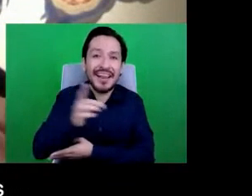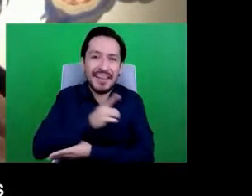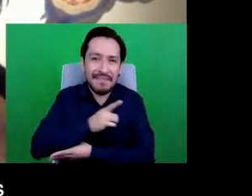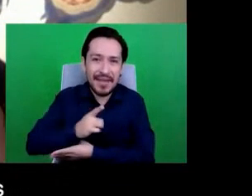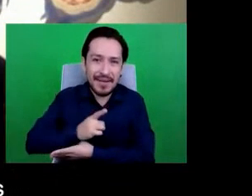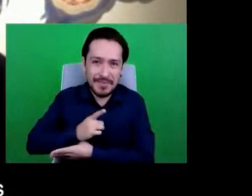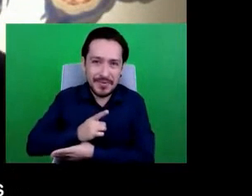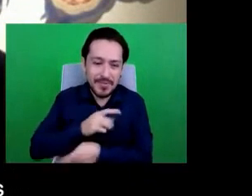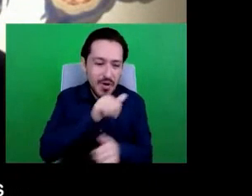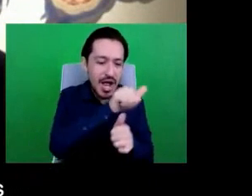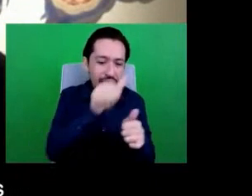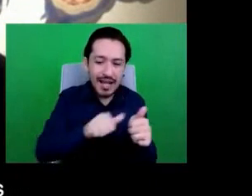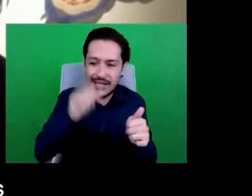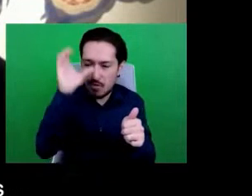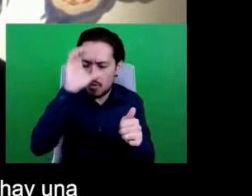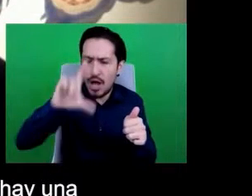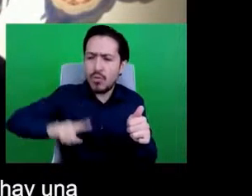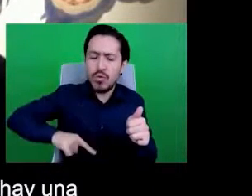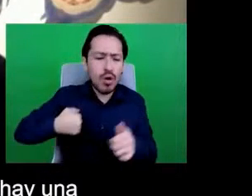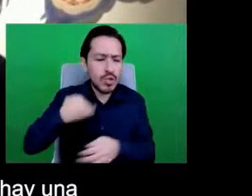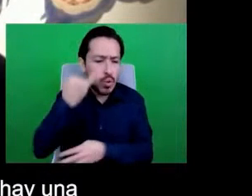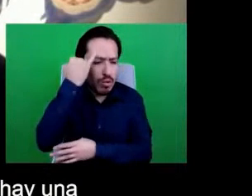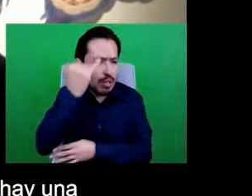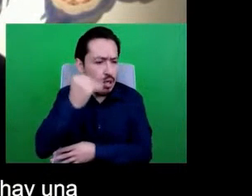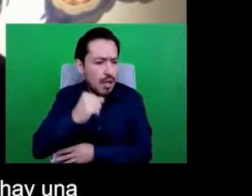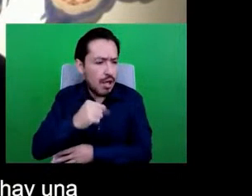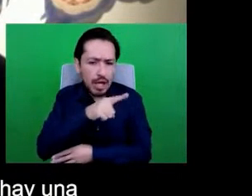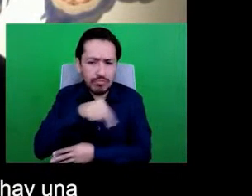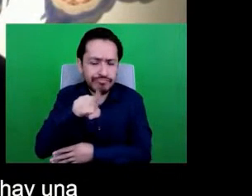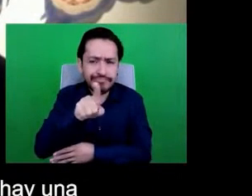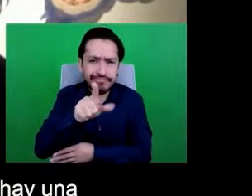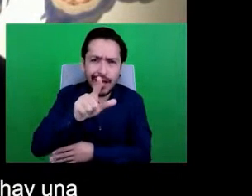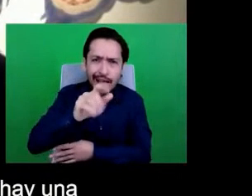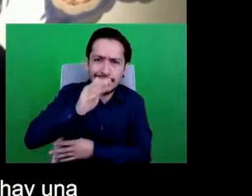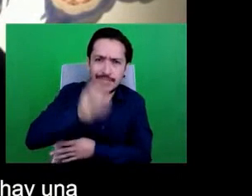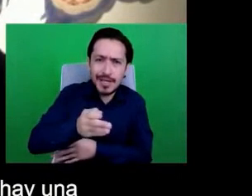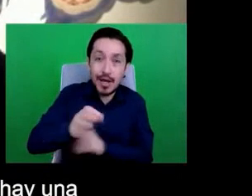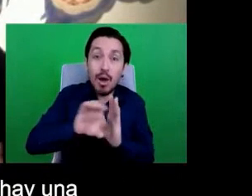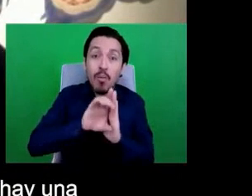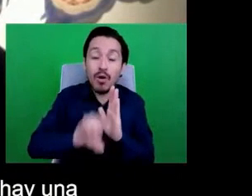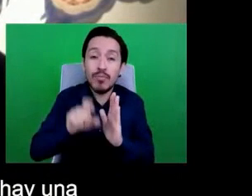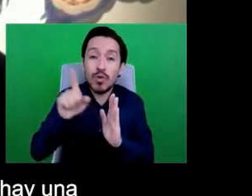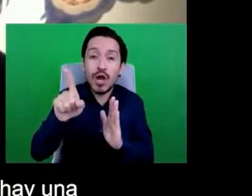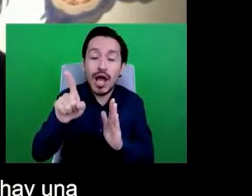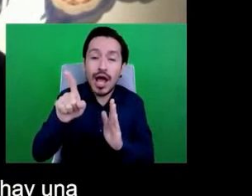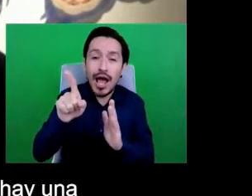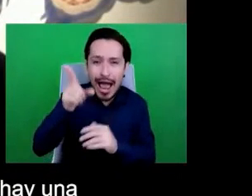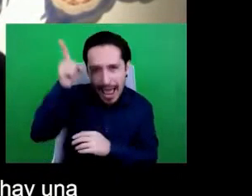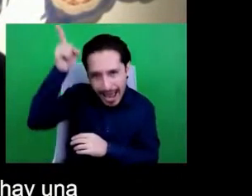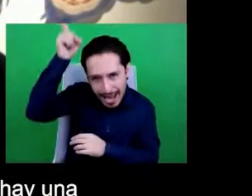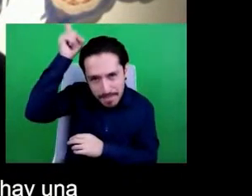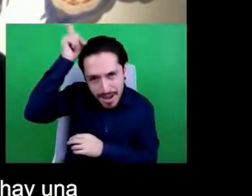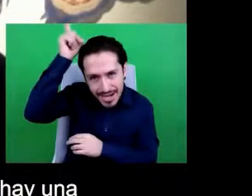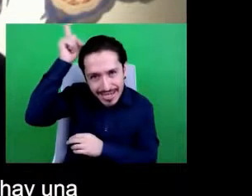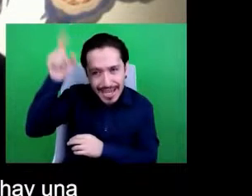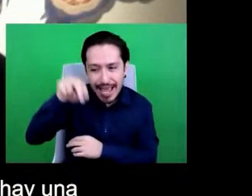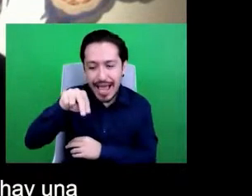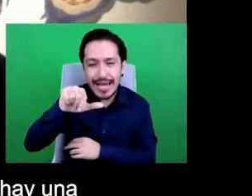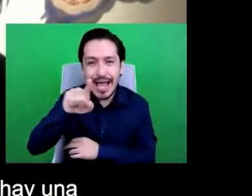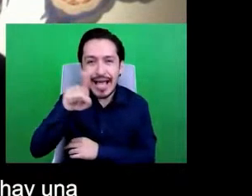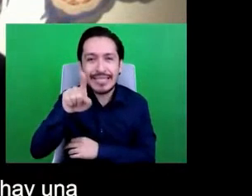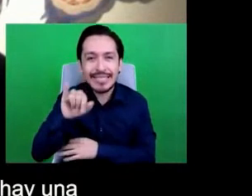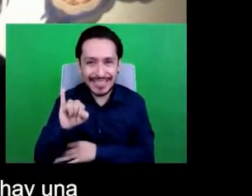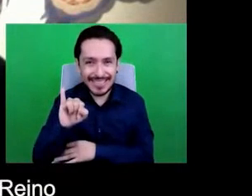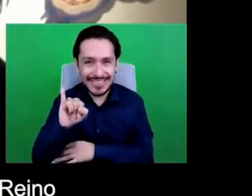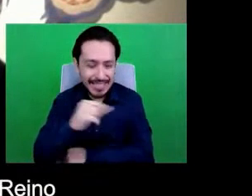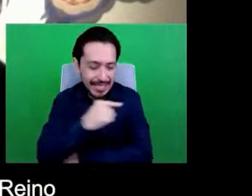y la cultura. Tenemos ejemplos como la Alemania nazi o algunos casos en China donde hay una